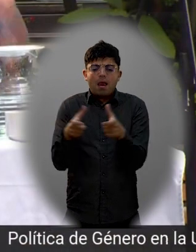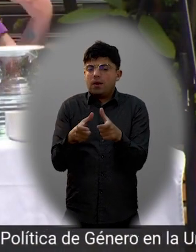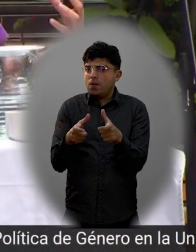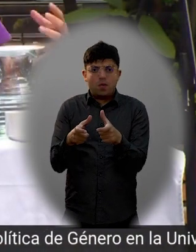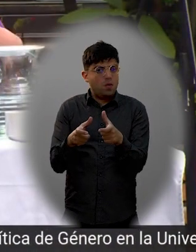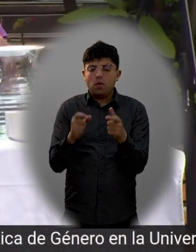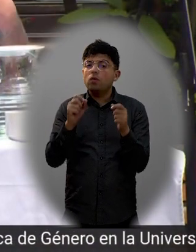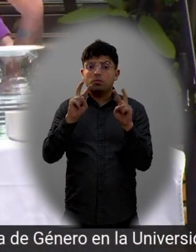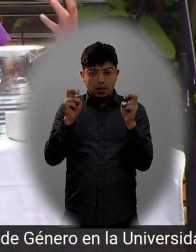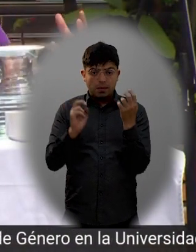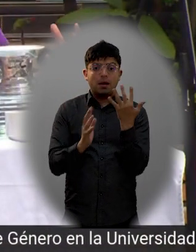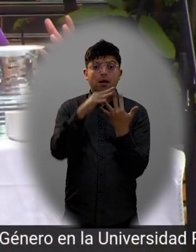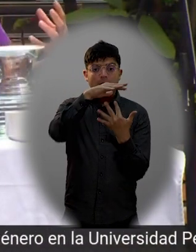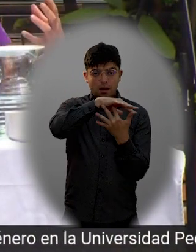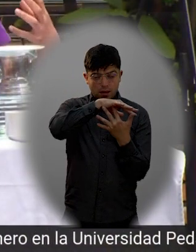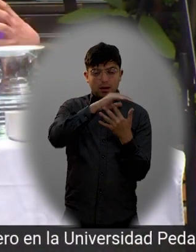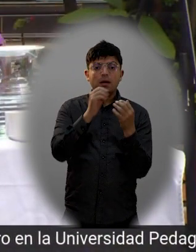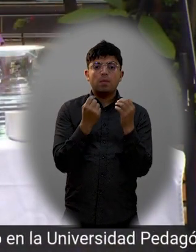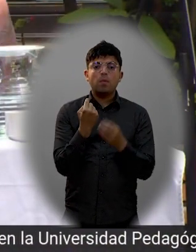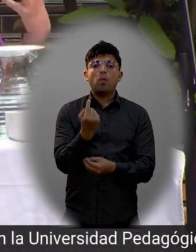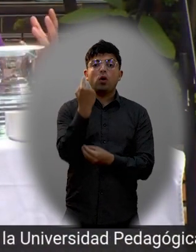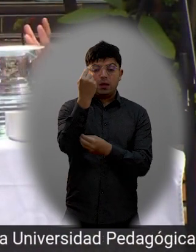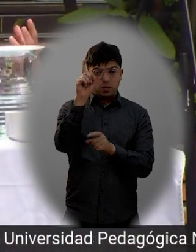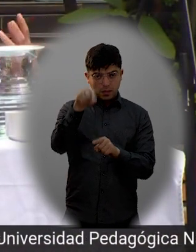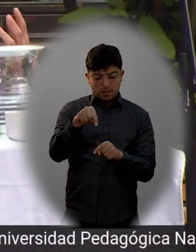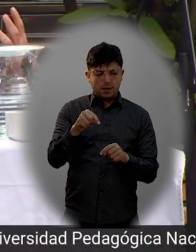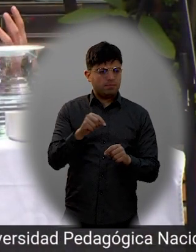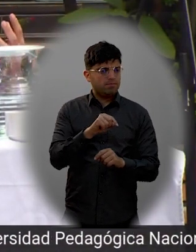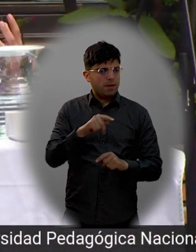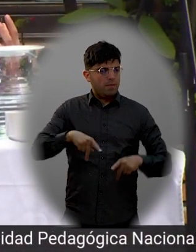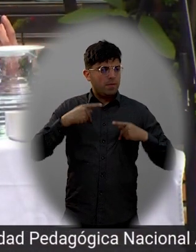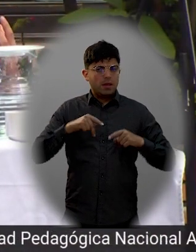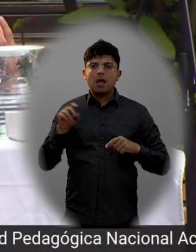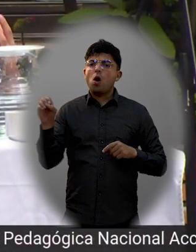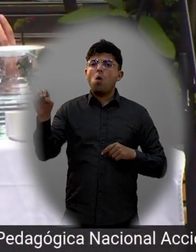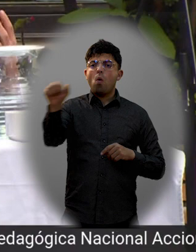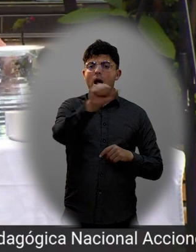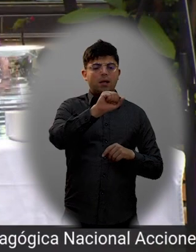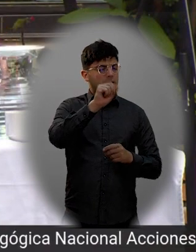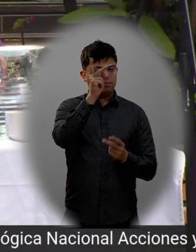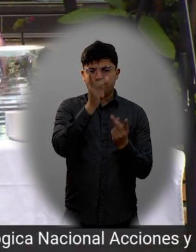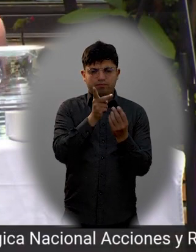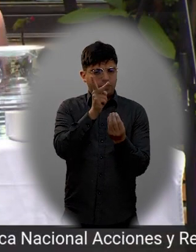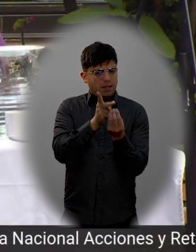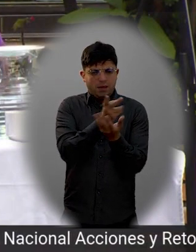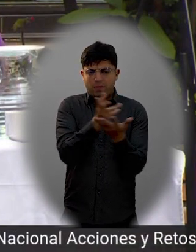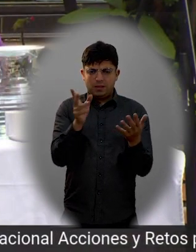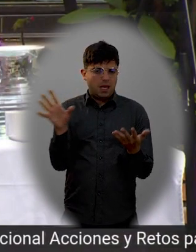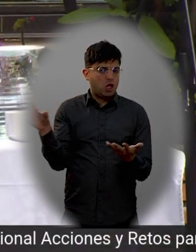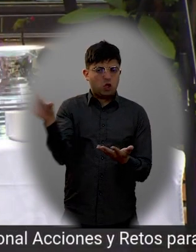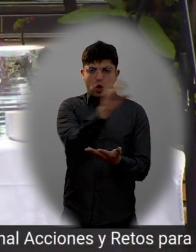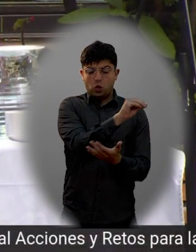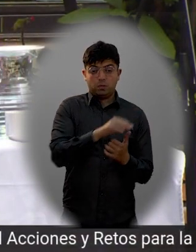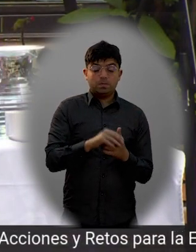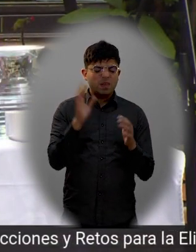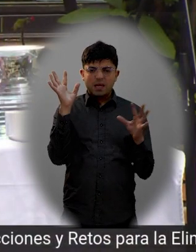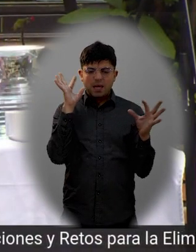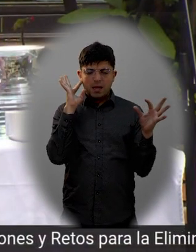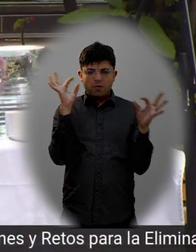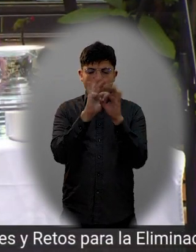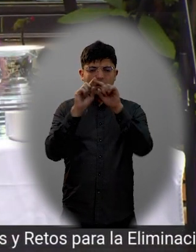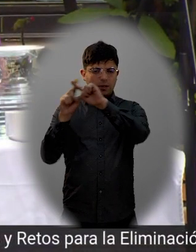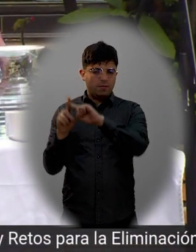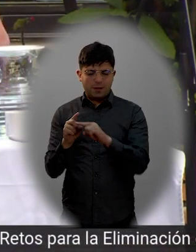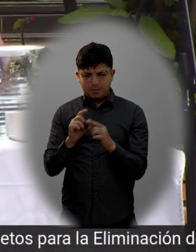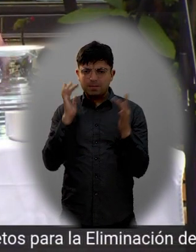tema transversal, político y que nos toca la vida a todas, todos y todes. Pero bueno, el asunto del enfoque diferencial en